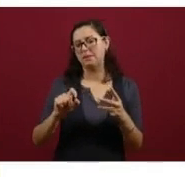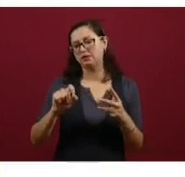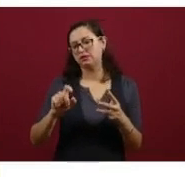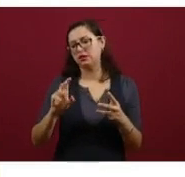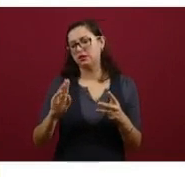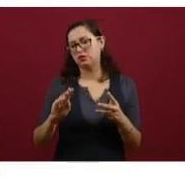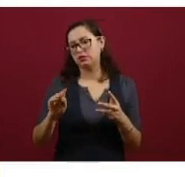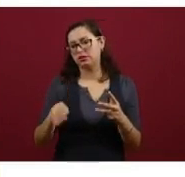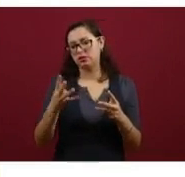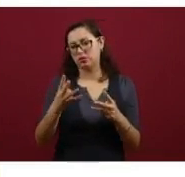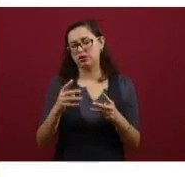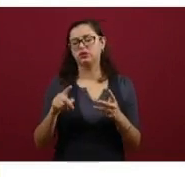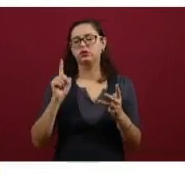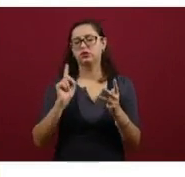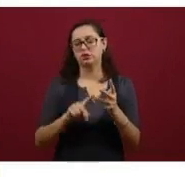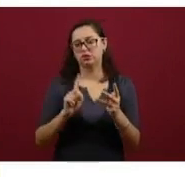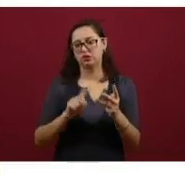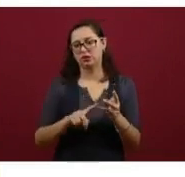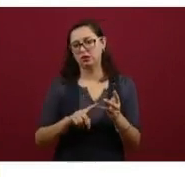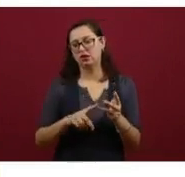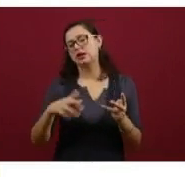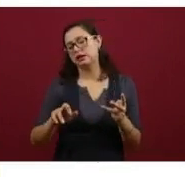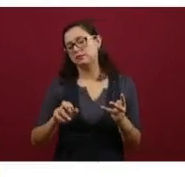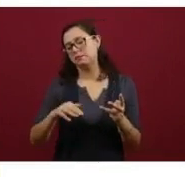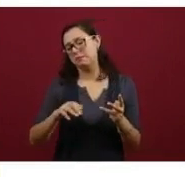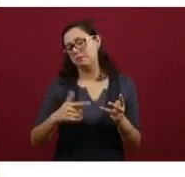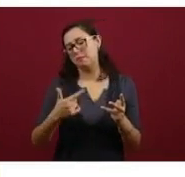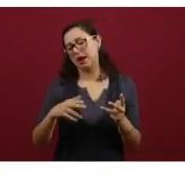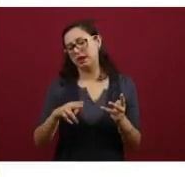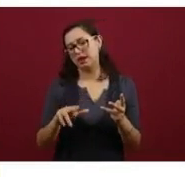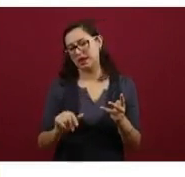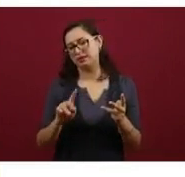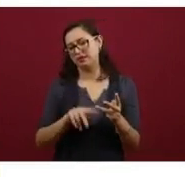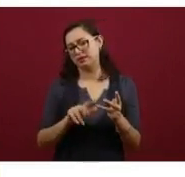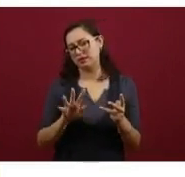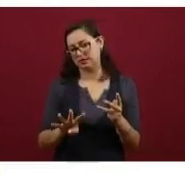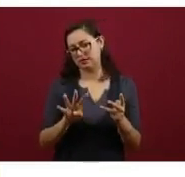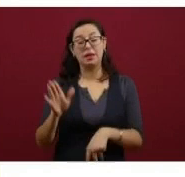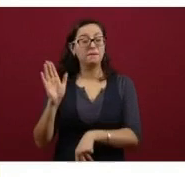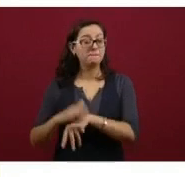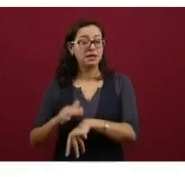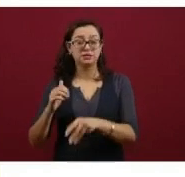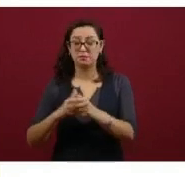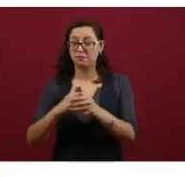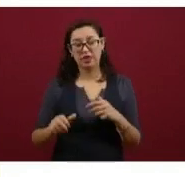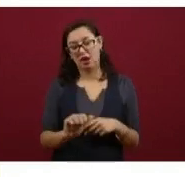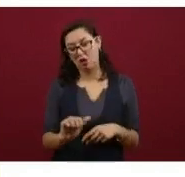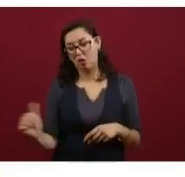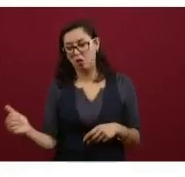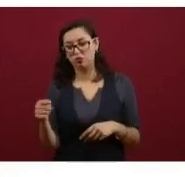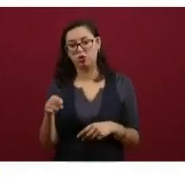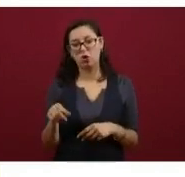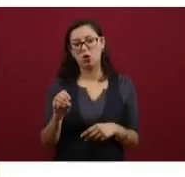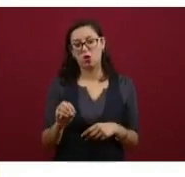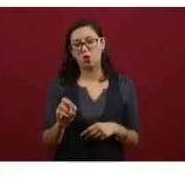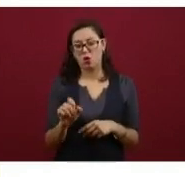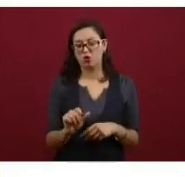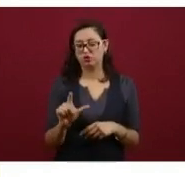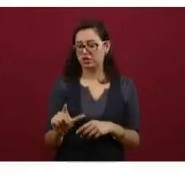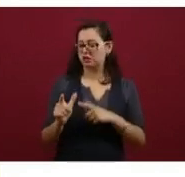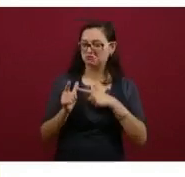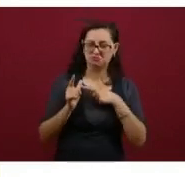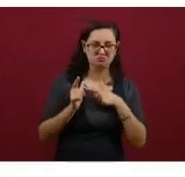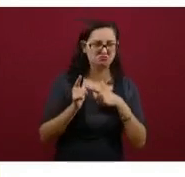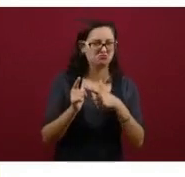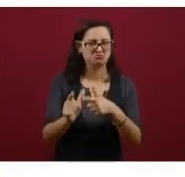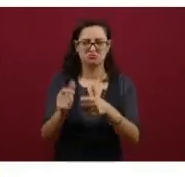y 19.47 para la gasolina regular. La más económica la tiene Orsan, quien se ha distinguido en este buen lugar a